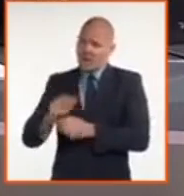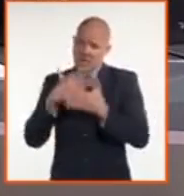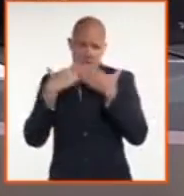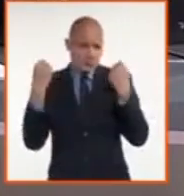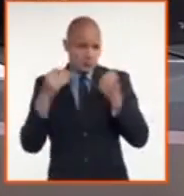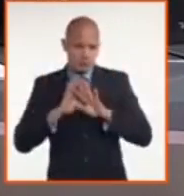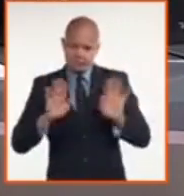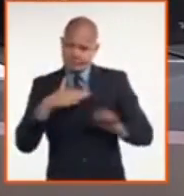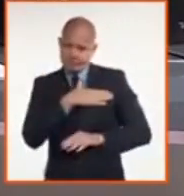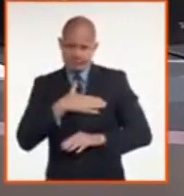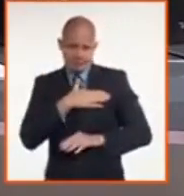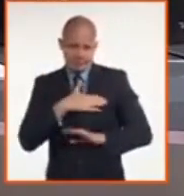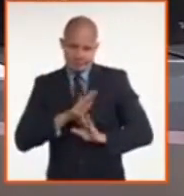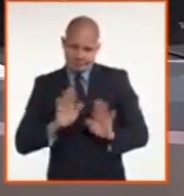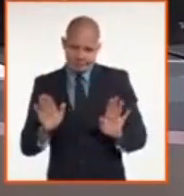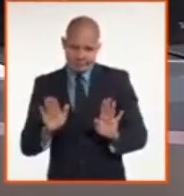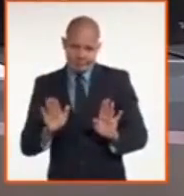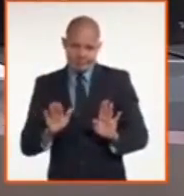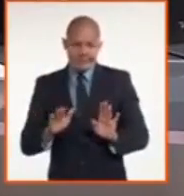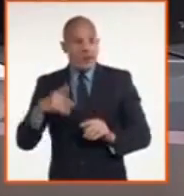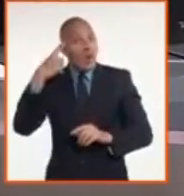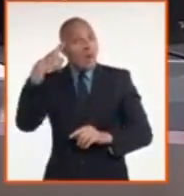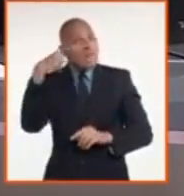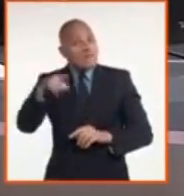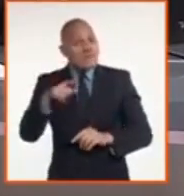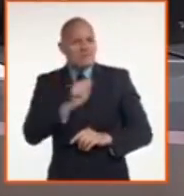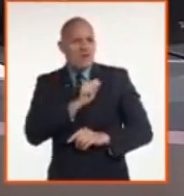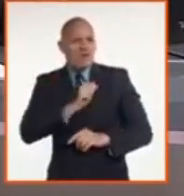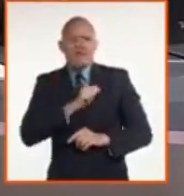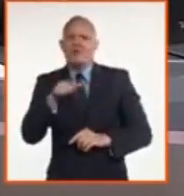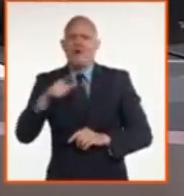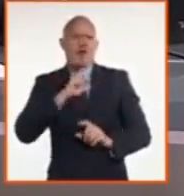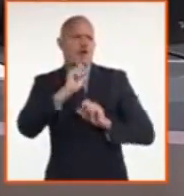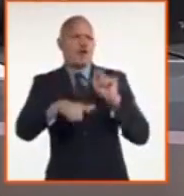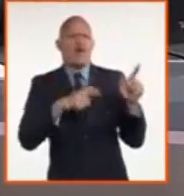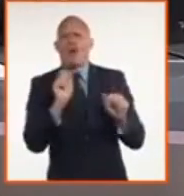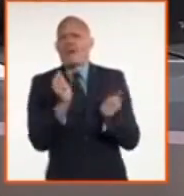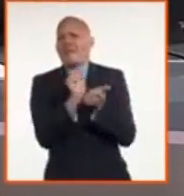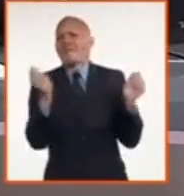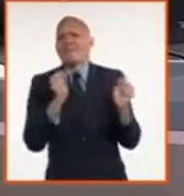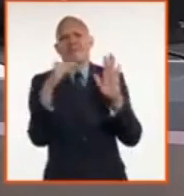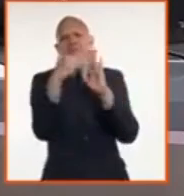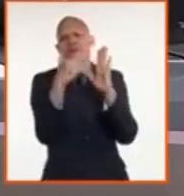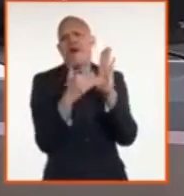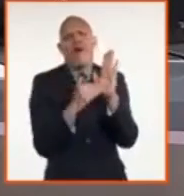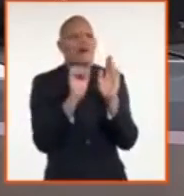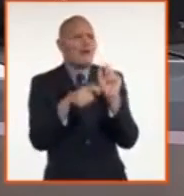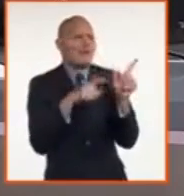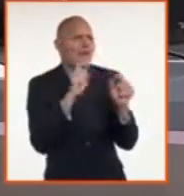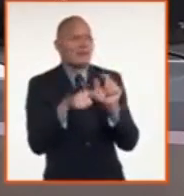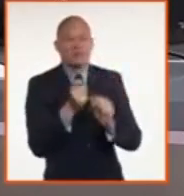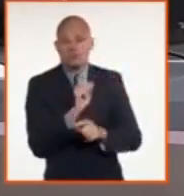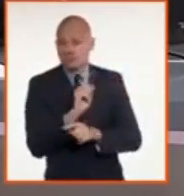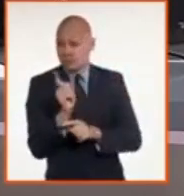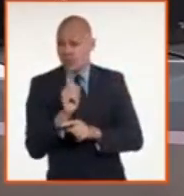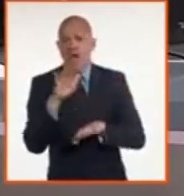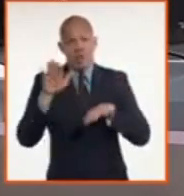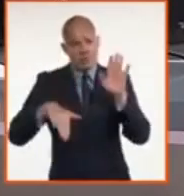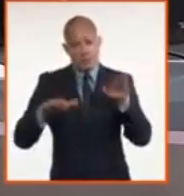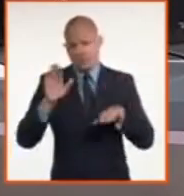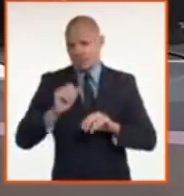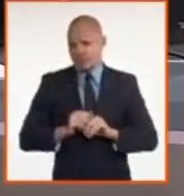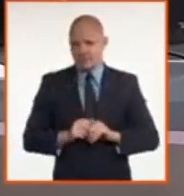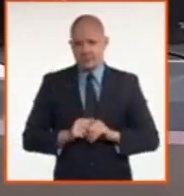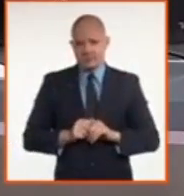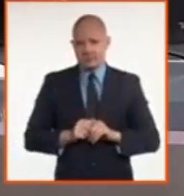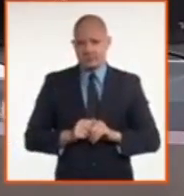las entidades bancarias en las jornadas anteriores para poder entonces ofertar la divisa que se va a poner a la venta a la población está